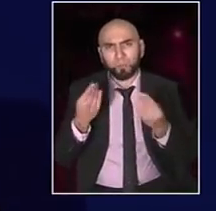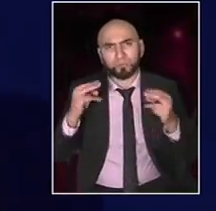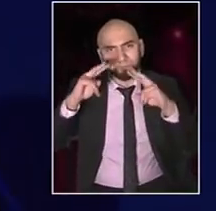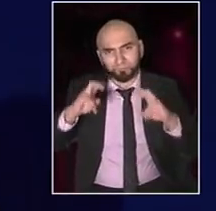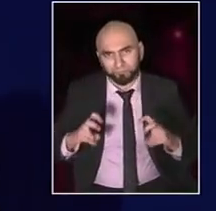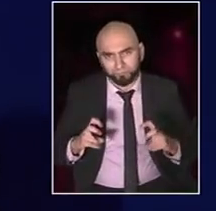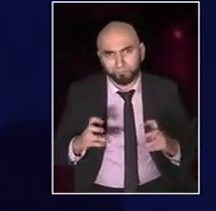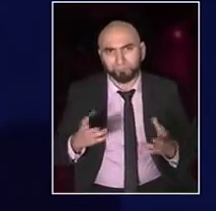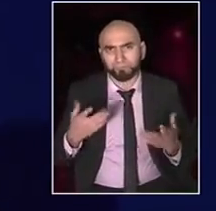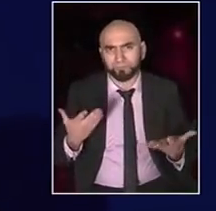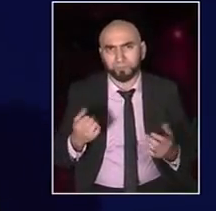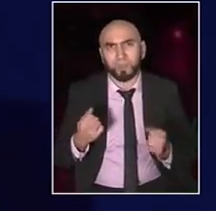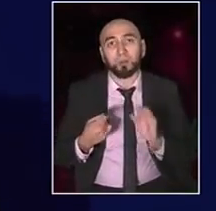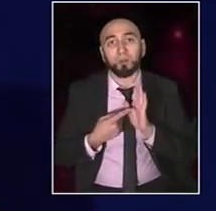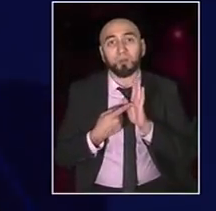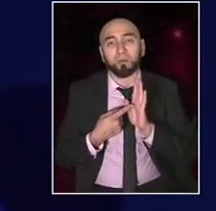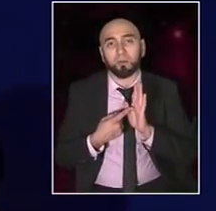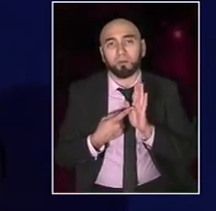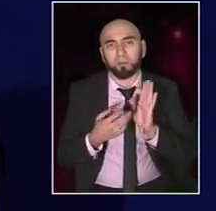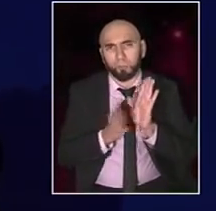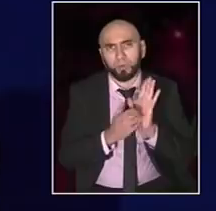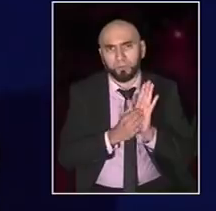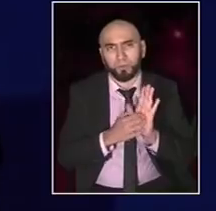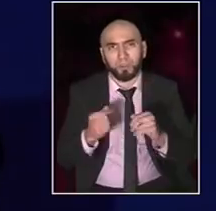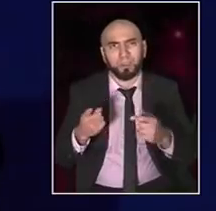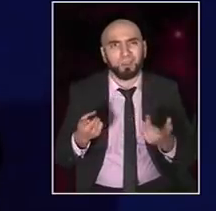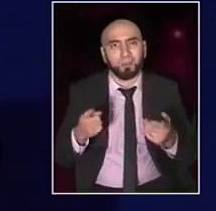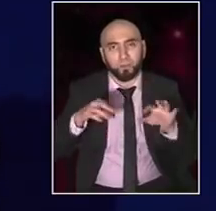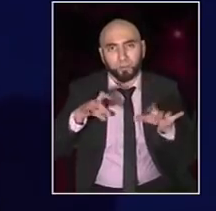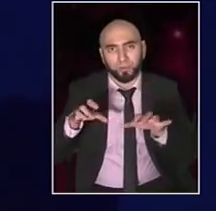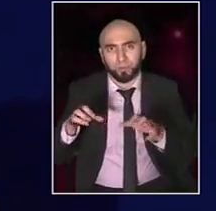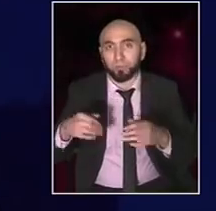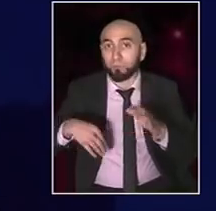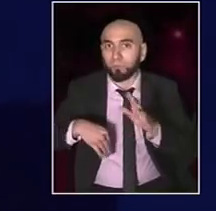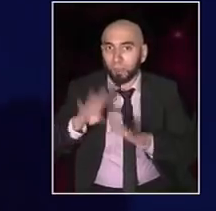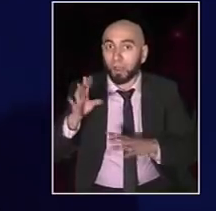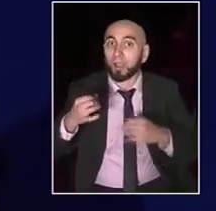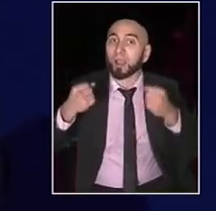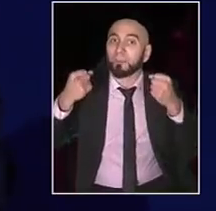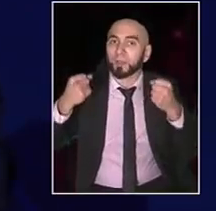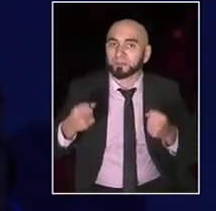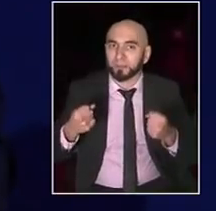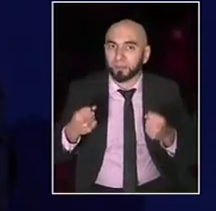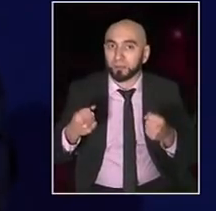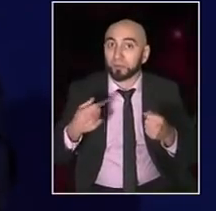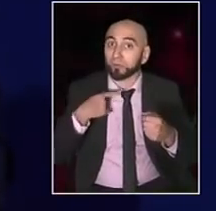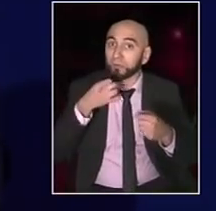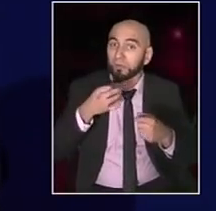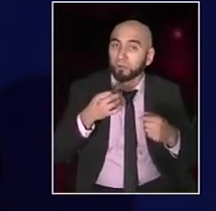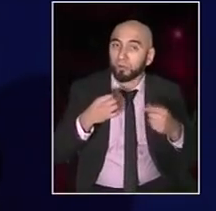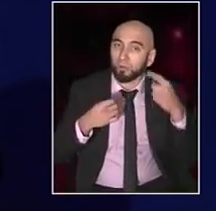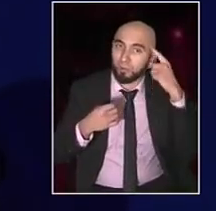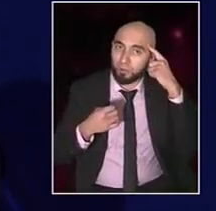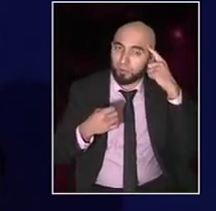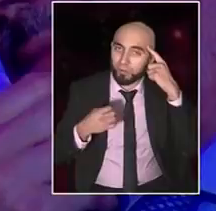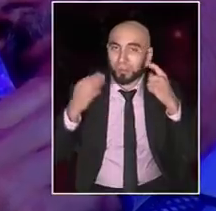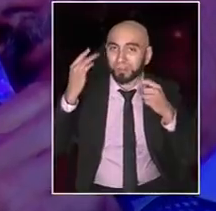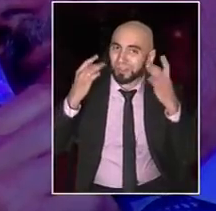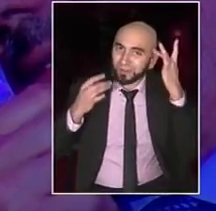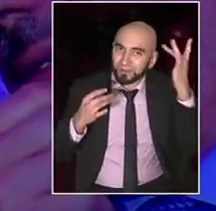estas plataformas son mucho más capaces que los seres humanos. No estoy hablando de conciencia, estoy hablando solo de inteligencia. Y por lo tanto, tenemos